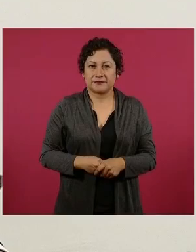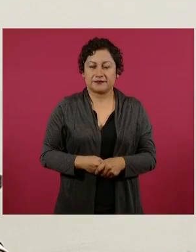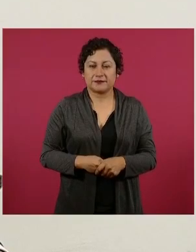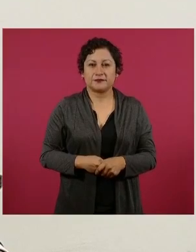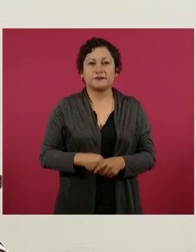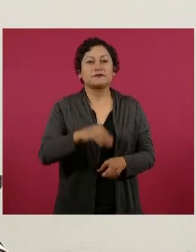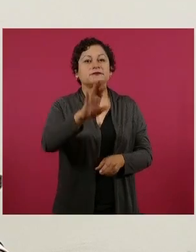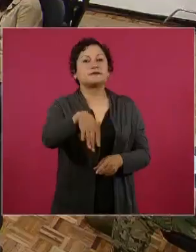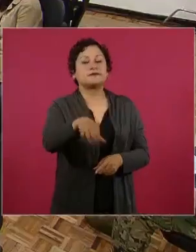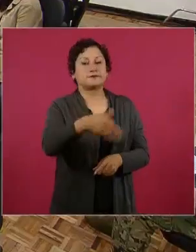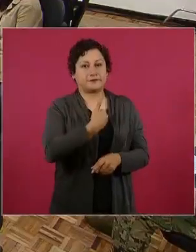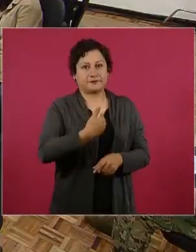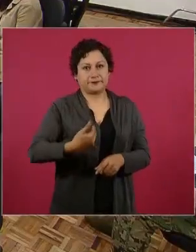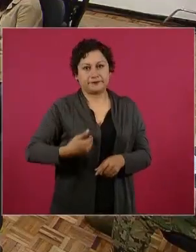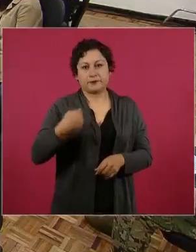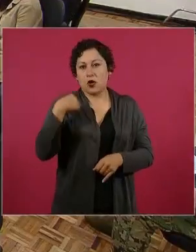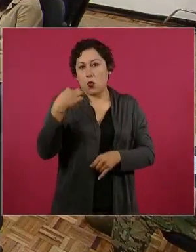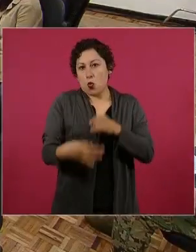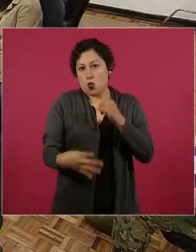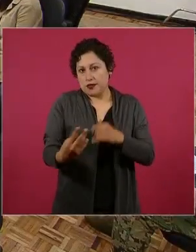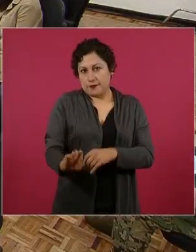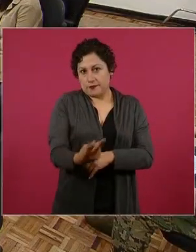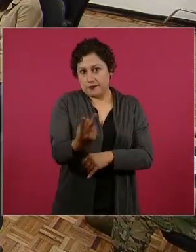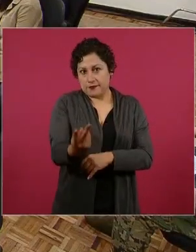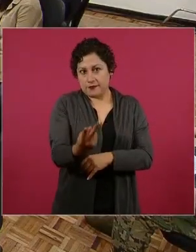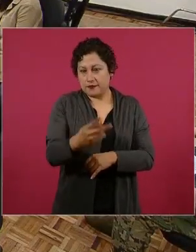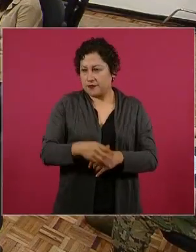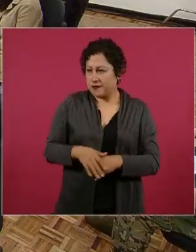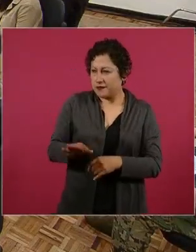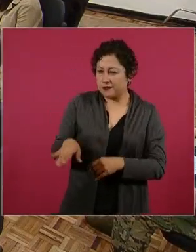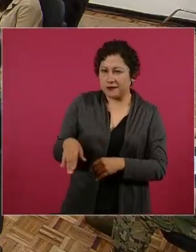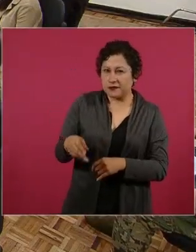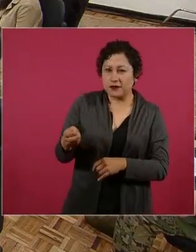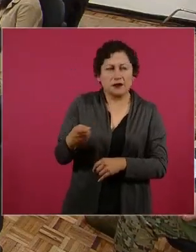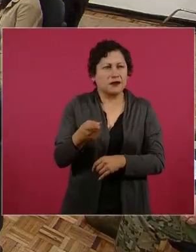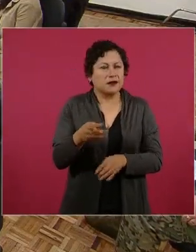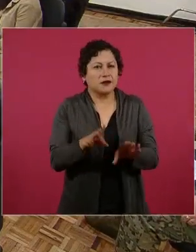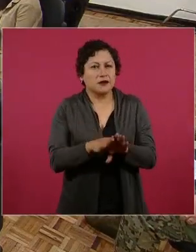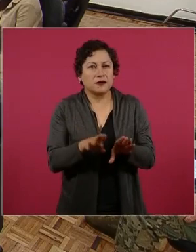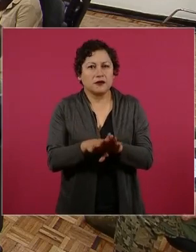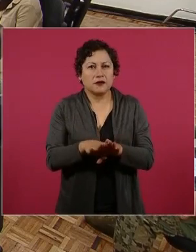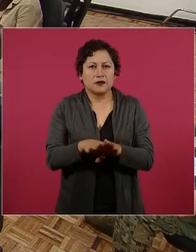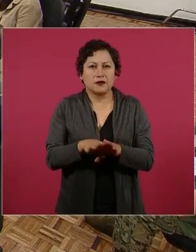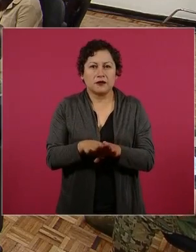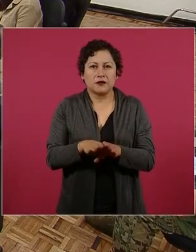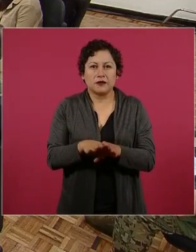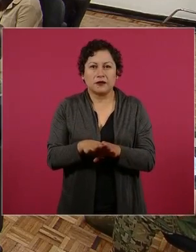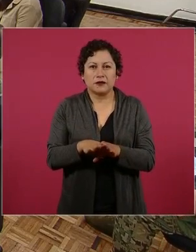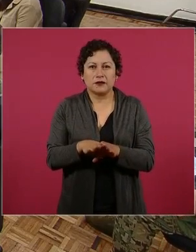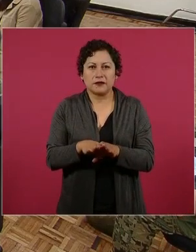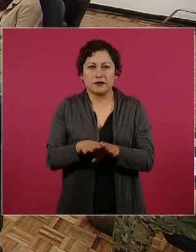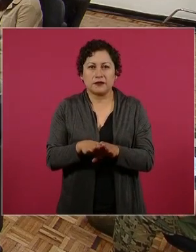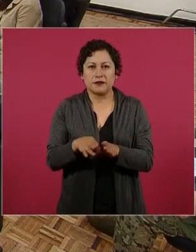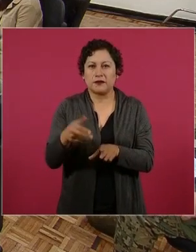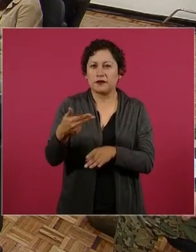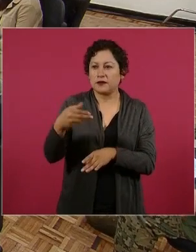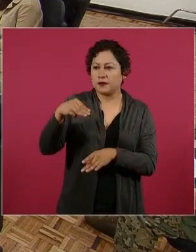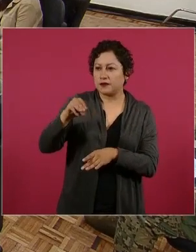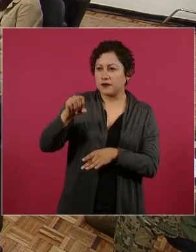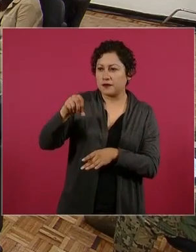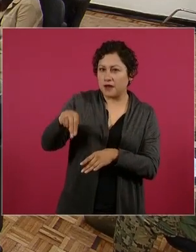Presidente, y finalmente de mi parte, preguntarle… ¿Jimán no era, no? ¿Cómo, perdón? ¿Jimán? No, porque es